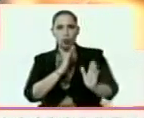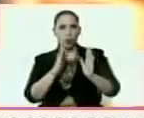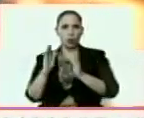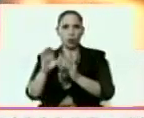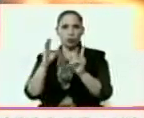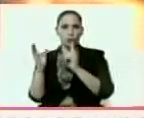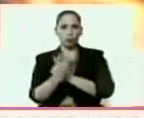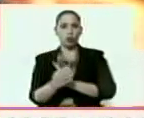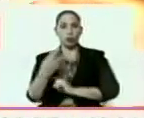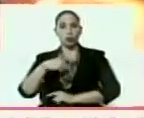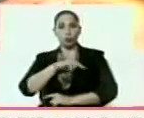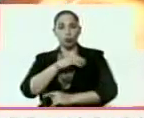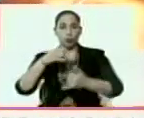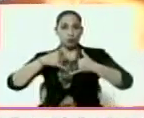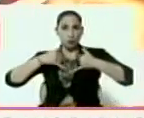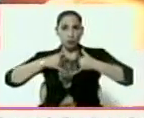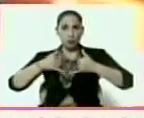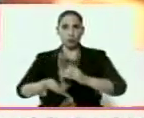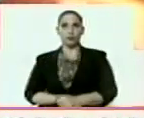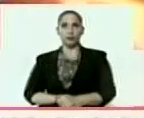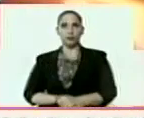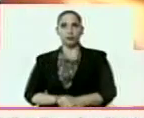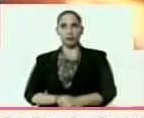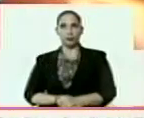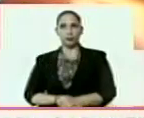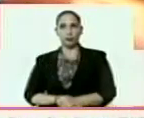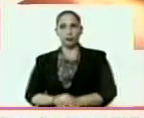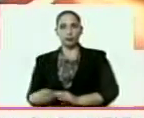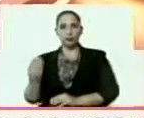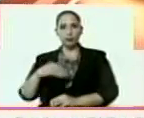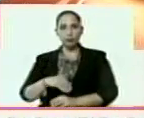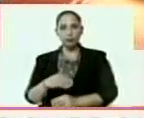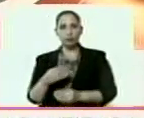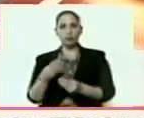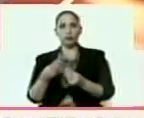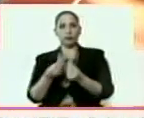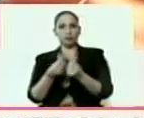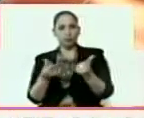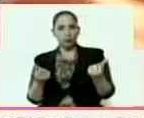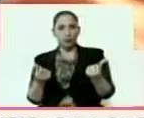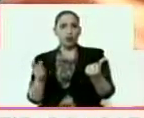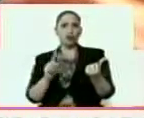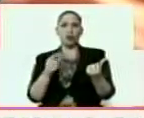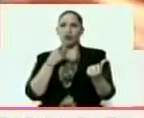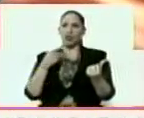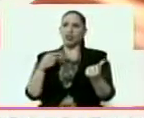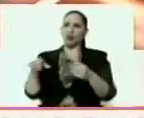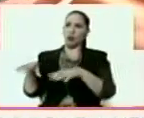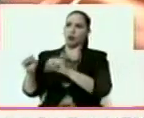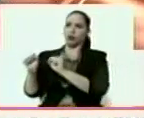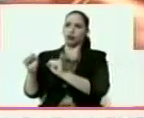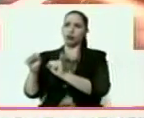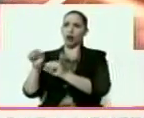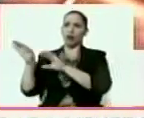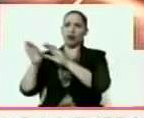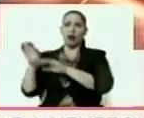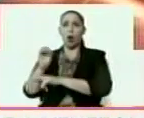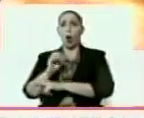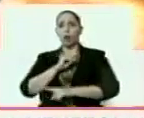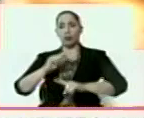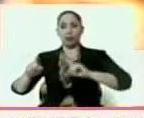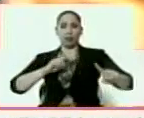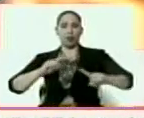cultural, que a nosotros nos parezca más conveniente, no el que dicta una potencia extranjera, no el que dicen desde